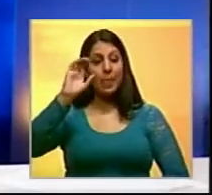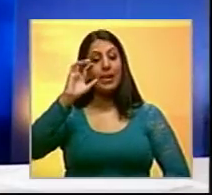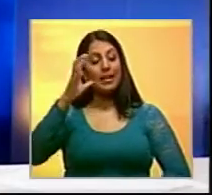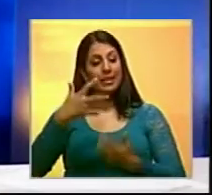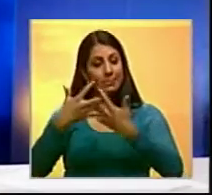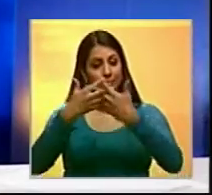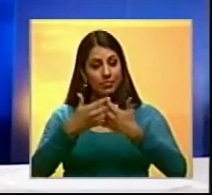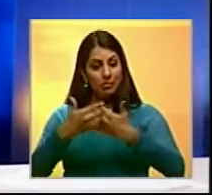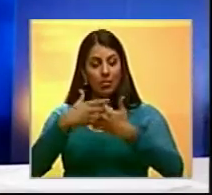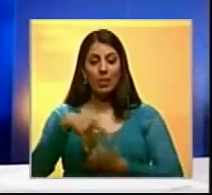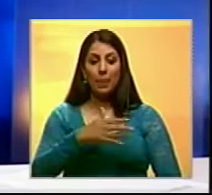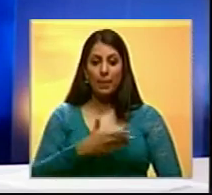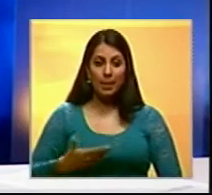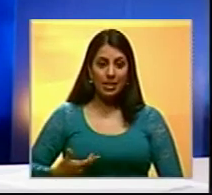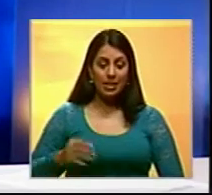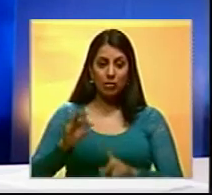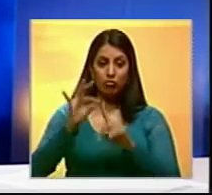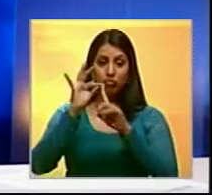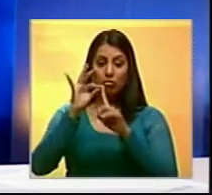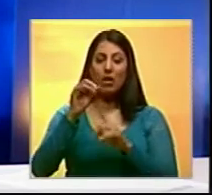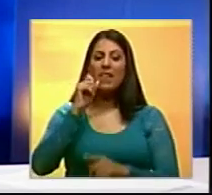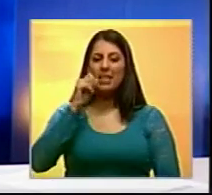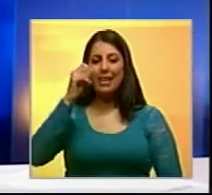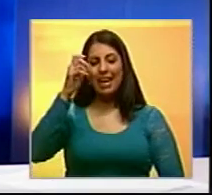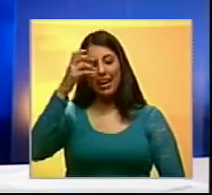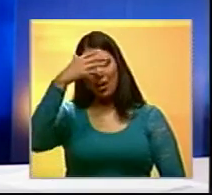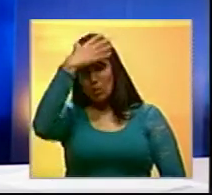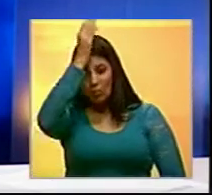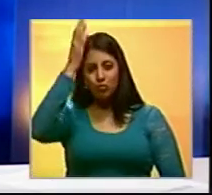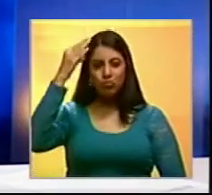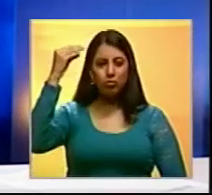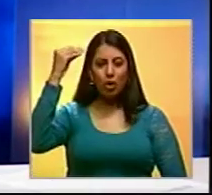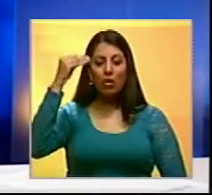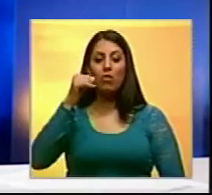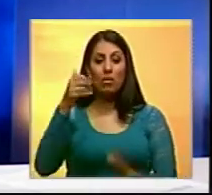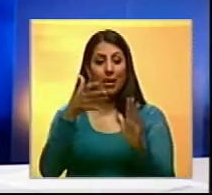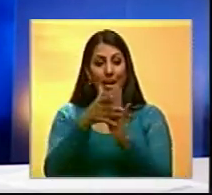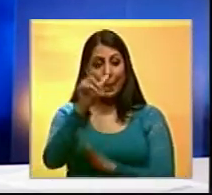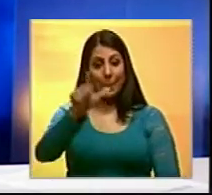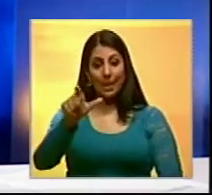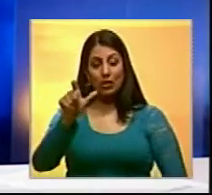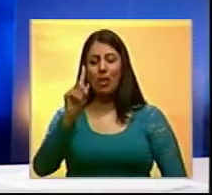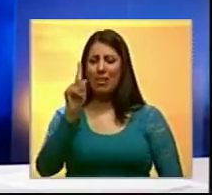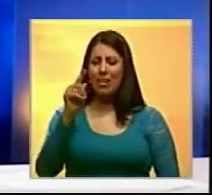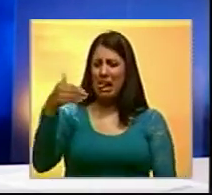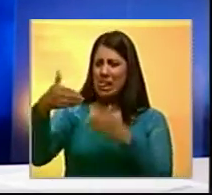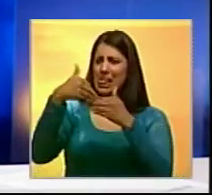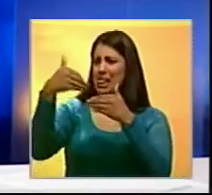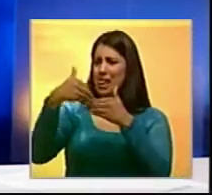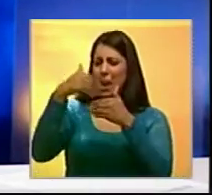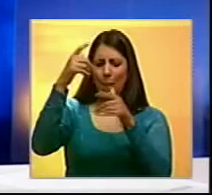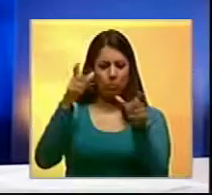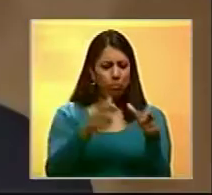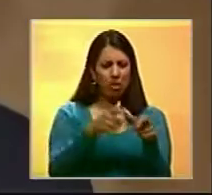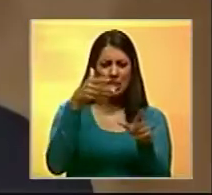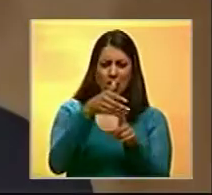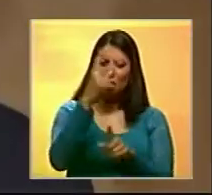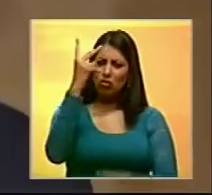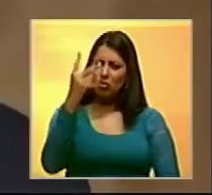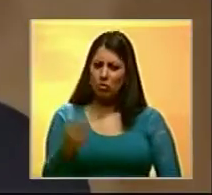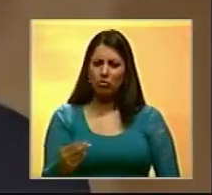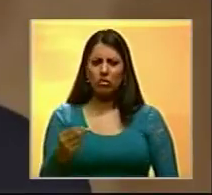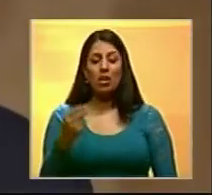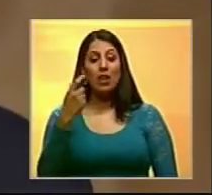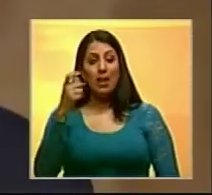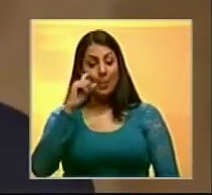Estados Unidos, el presidente electo del país, Donald Trump, envió un mensaje a sus seguidores para que dejen de hostigar a las minorías. Durante su